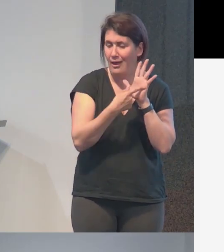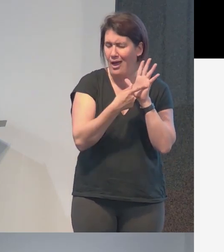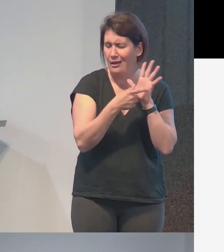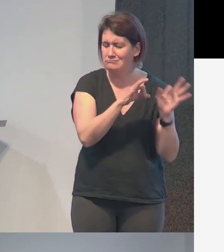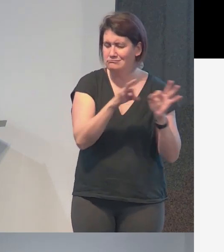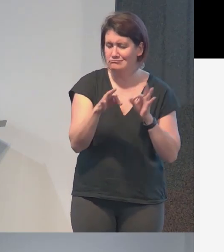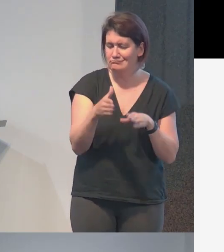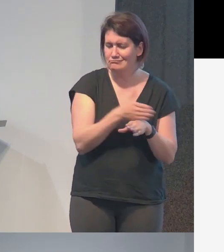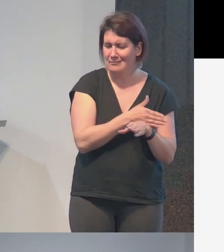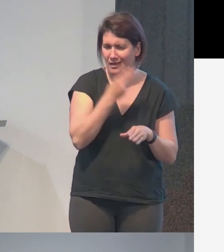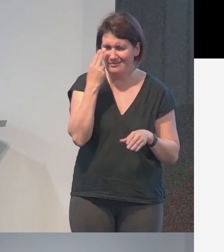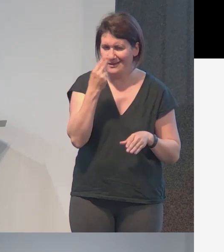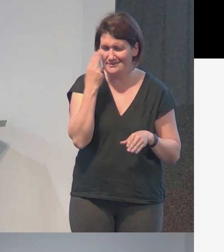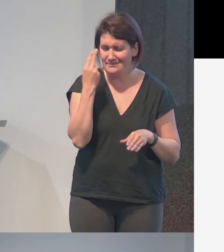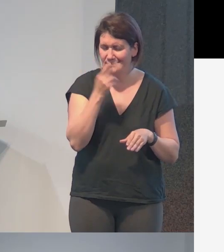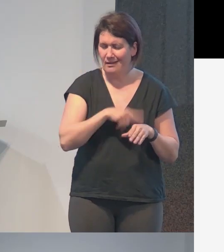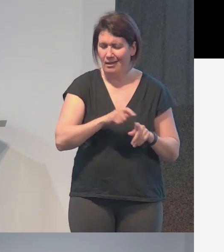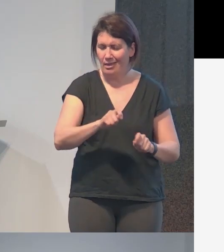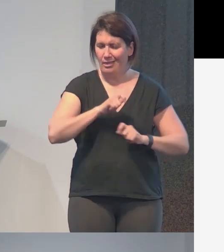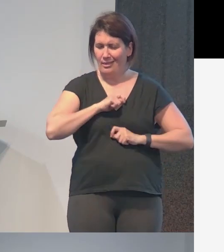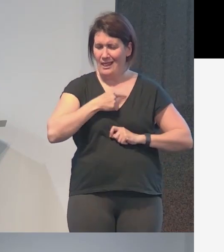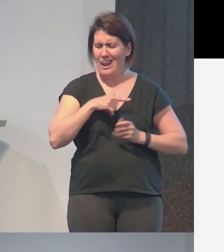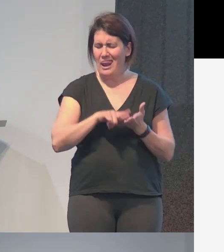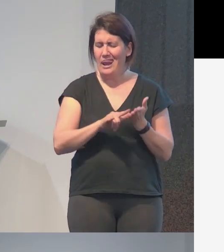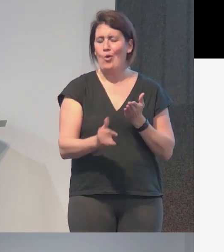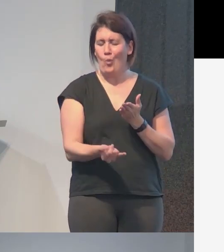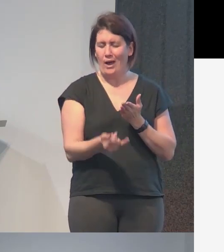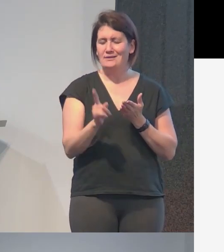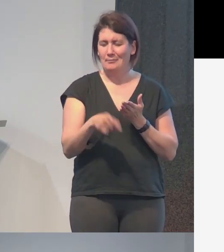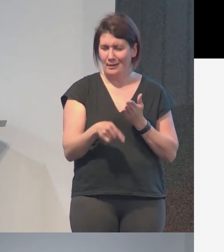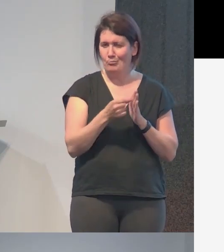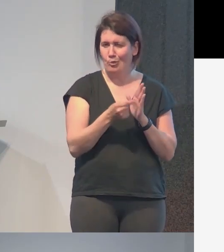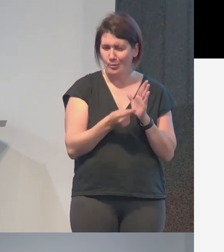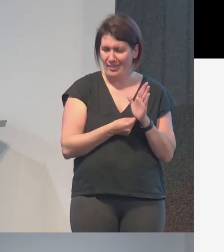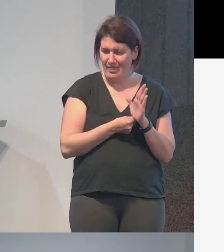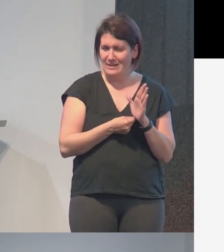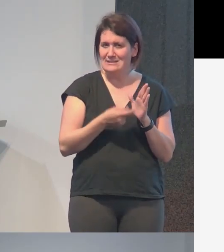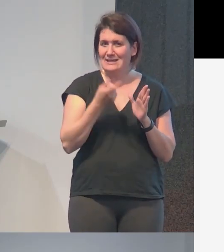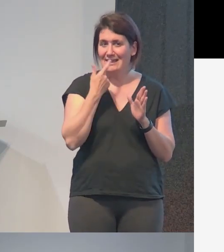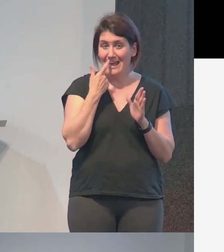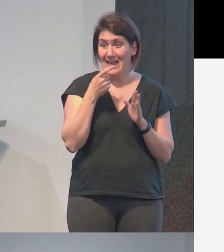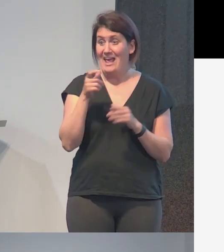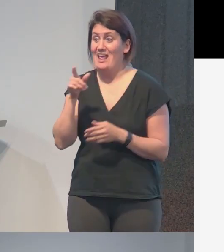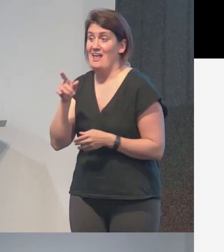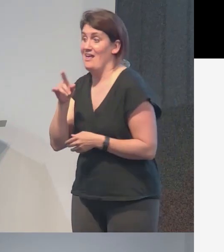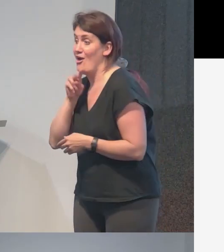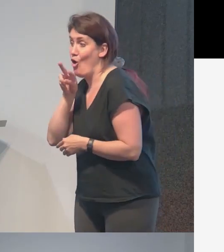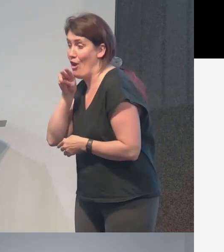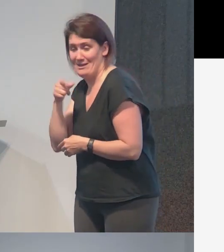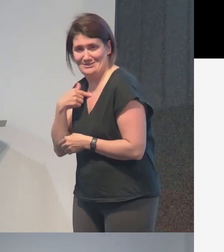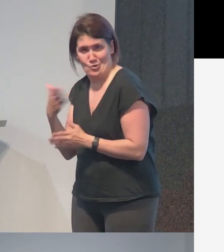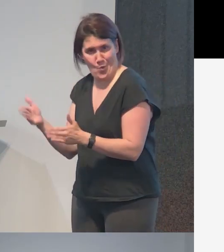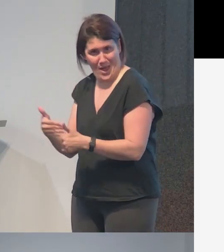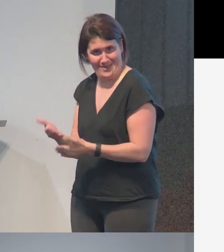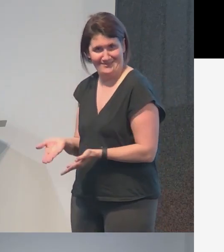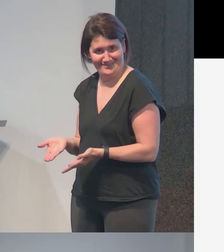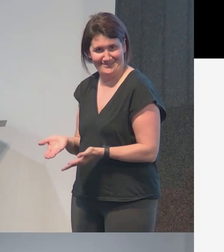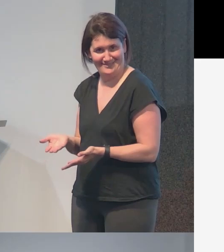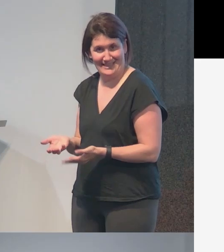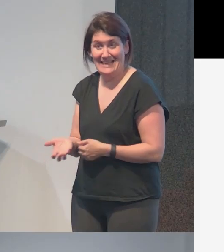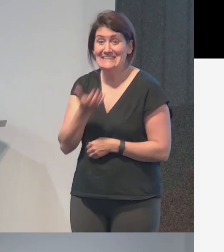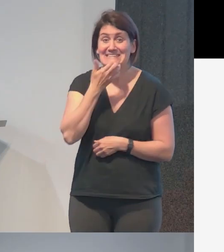muy interesante sobre el lenguaje, y son propiedades que no encontramos en las lenguas orales. Y si